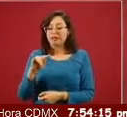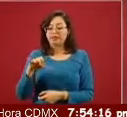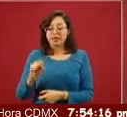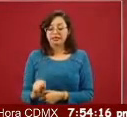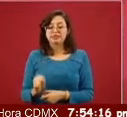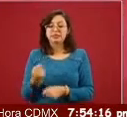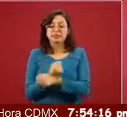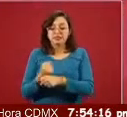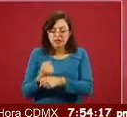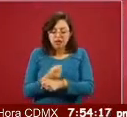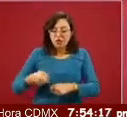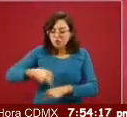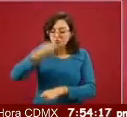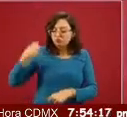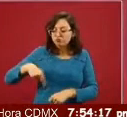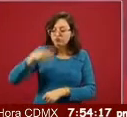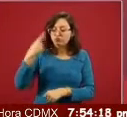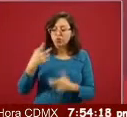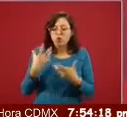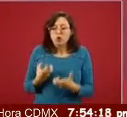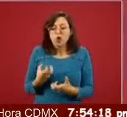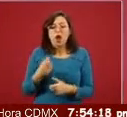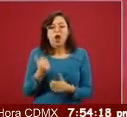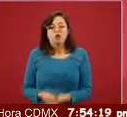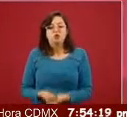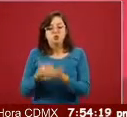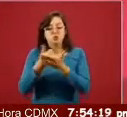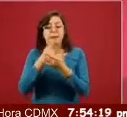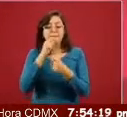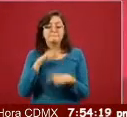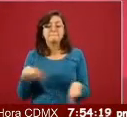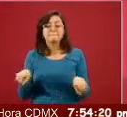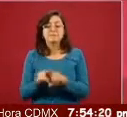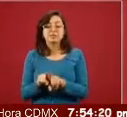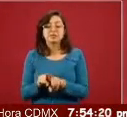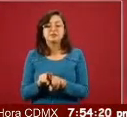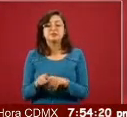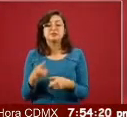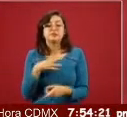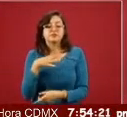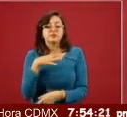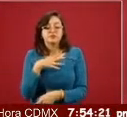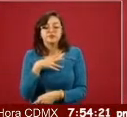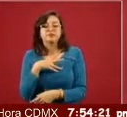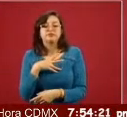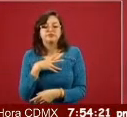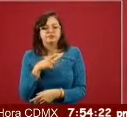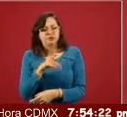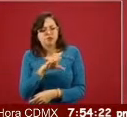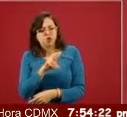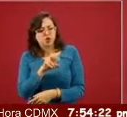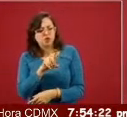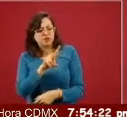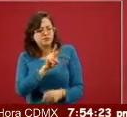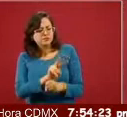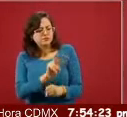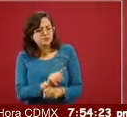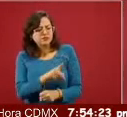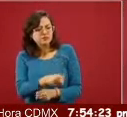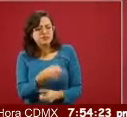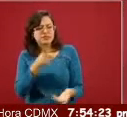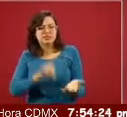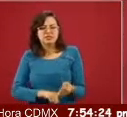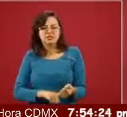de coagulación. Y también hay observaciones clínicas de que el COVID puede tener un componente importante